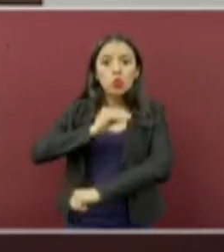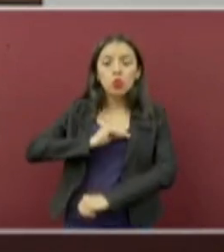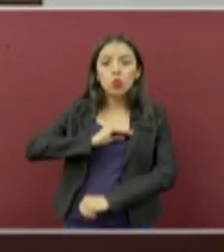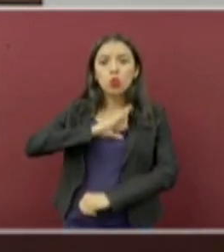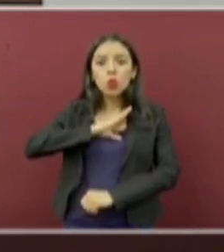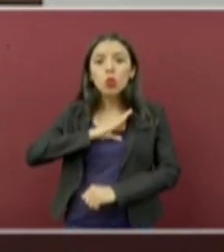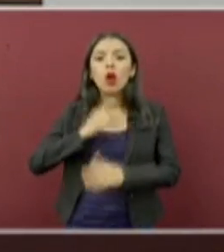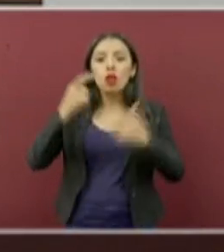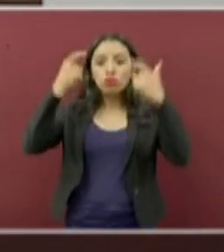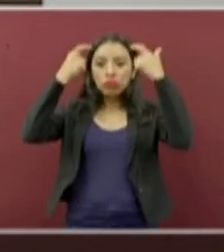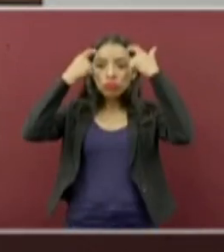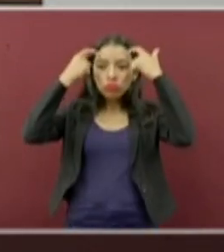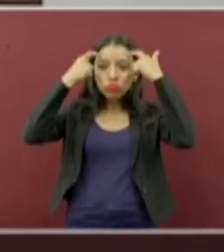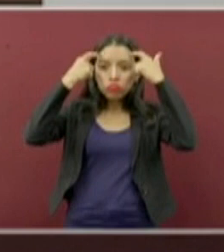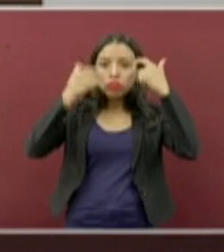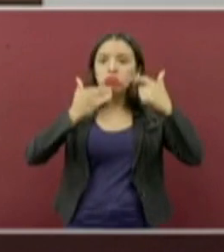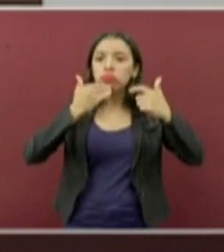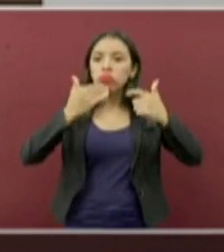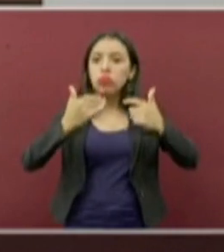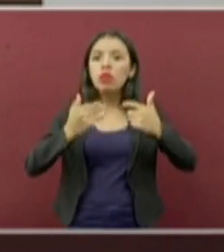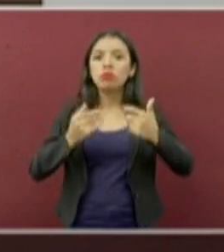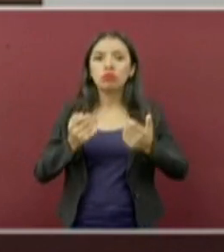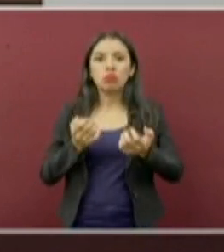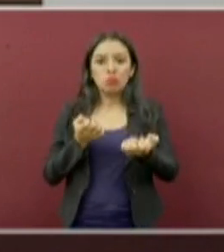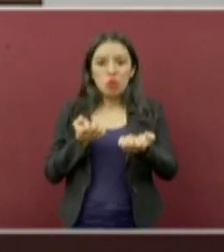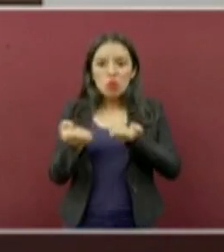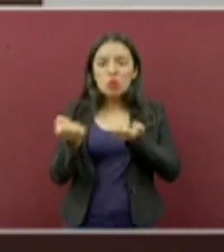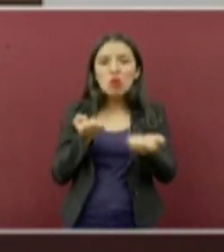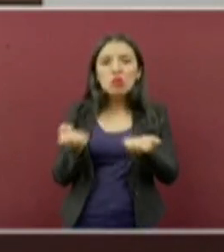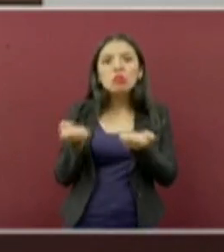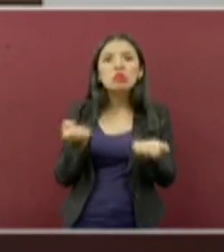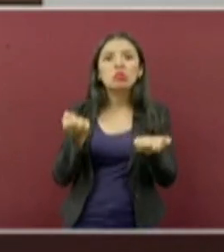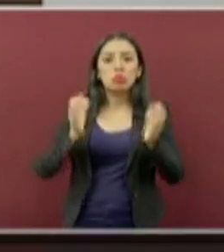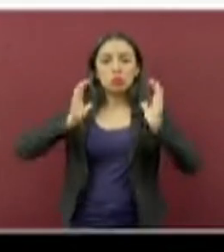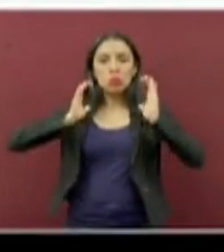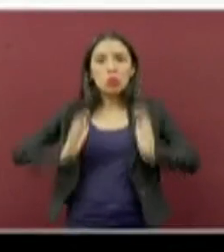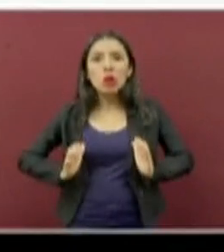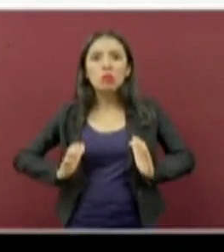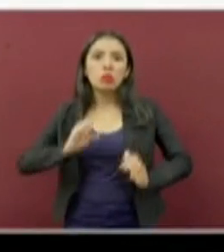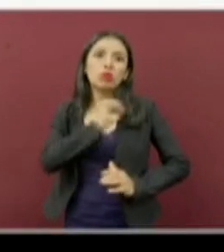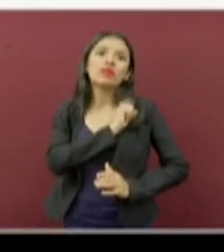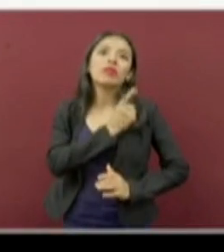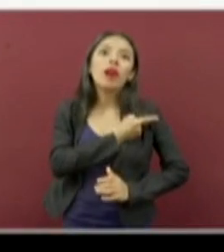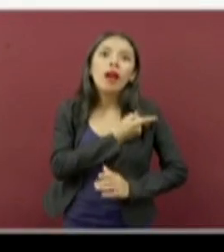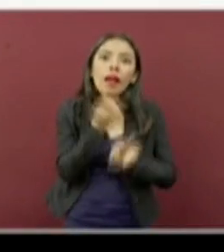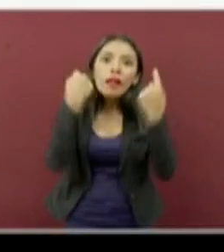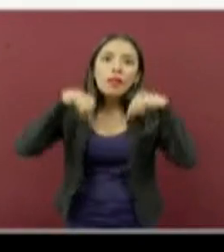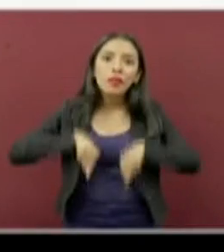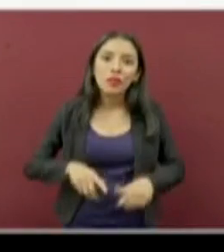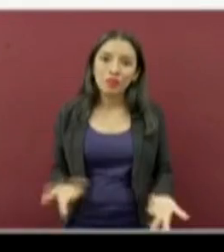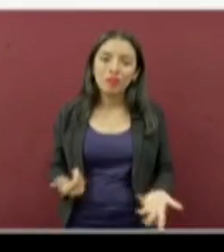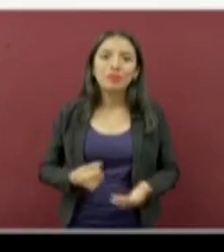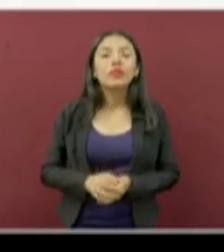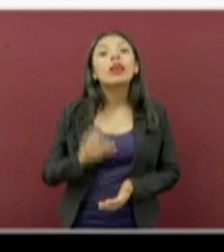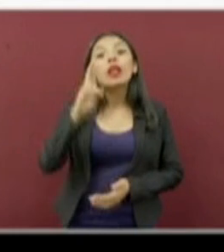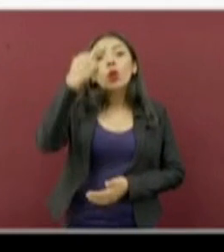cuerpo. Queridísima familia veracruzana, de igual manera les recuerdo la página